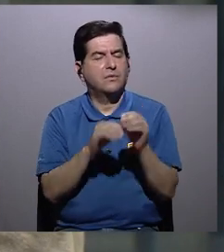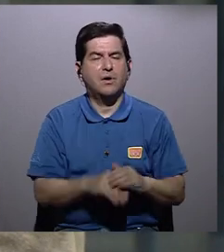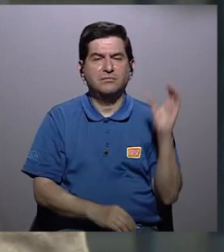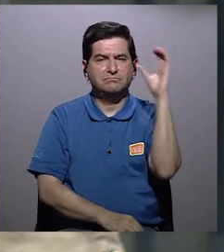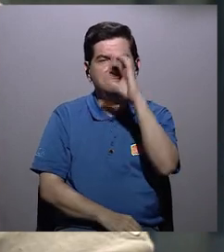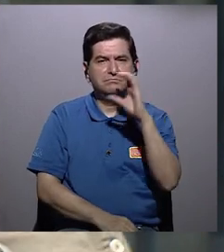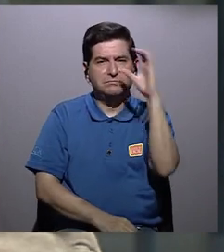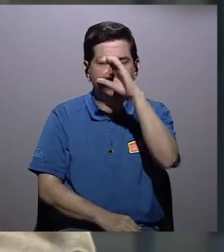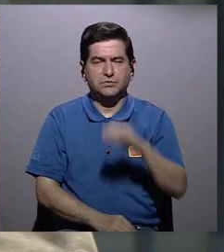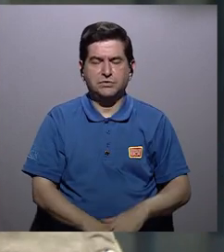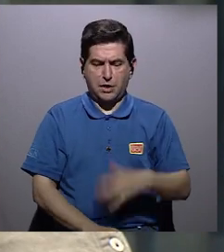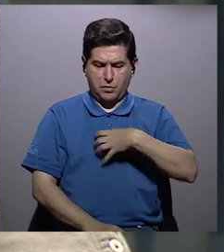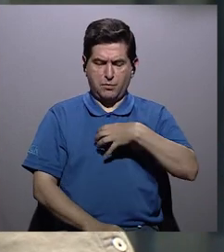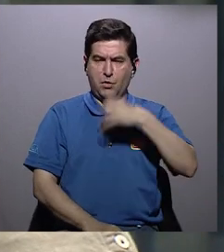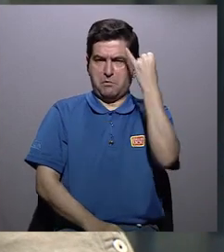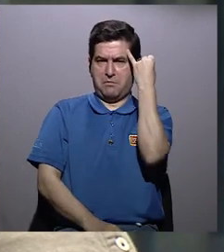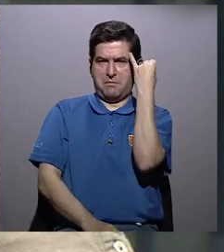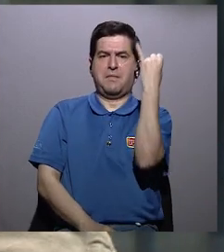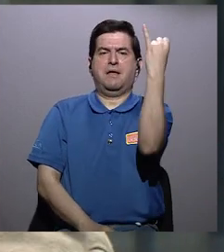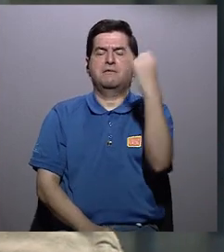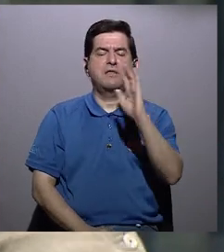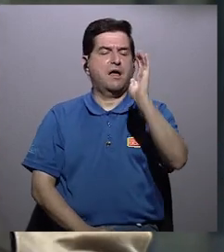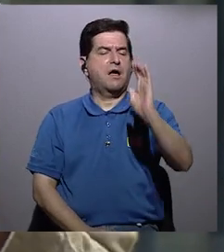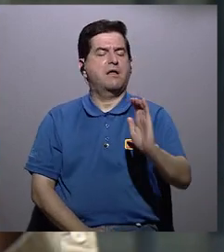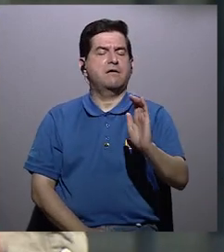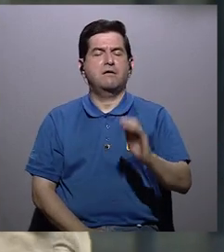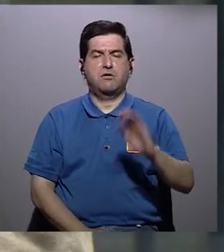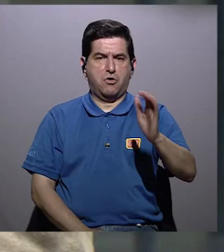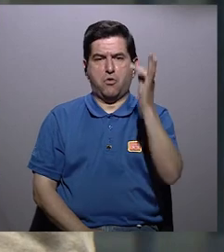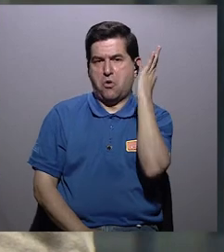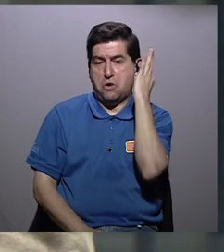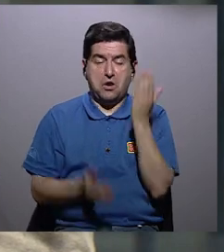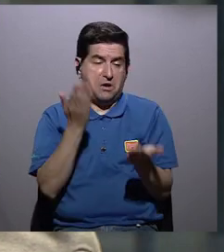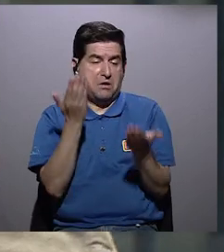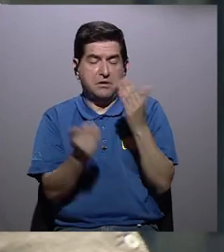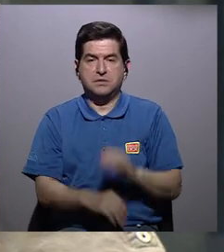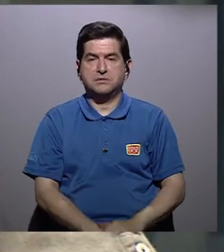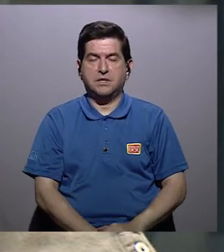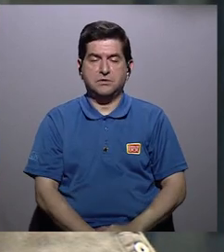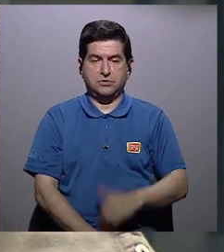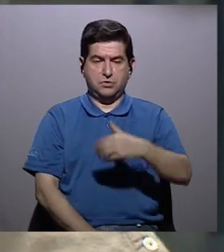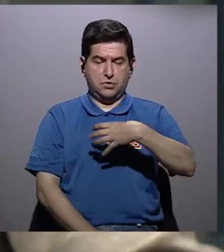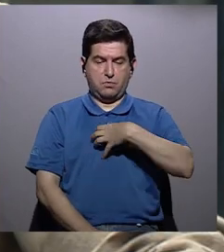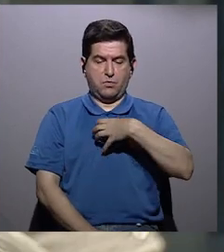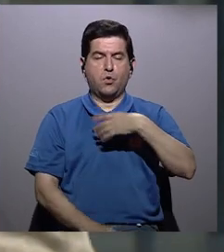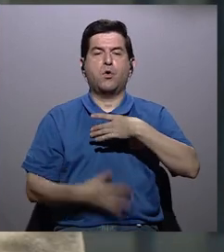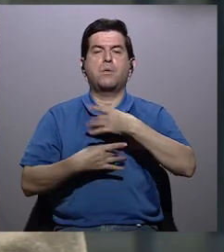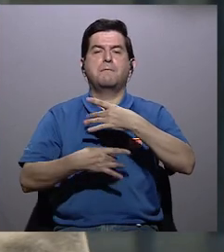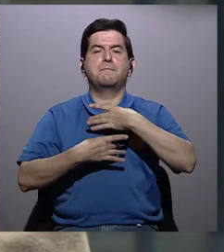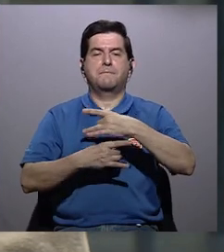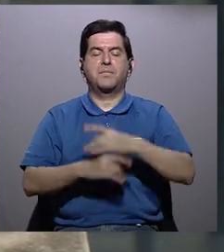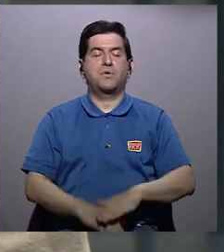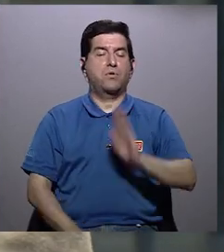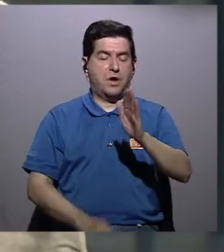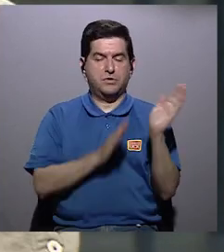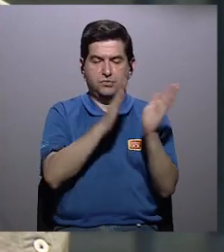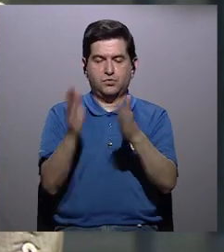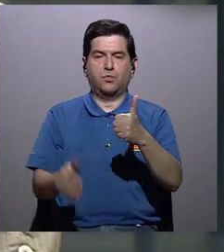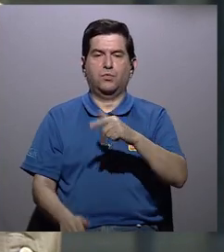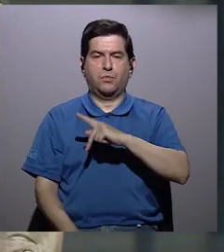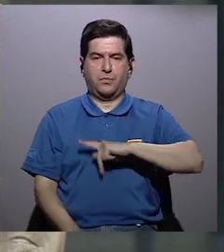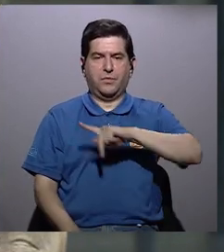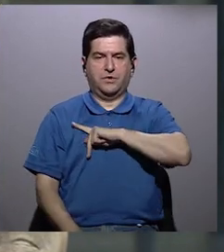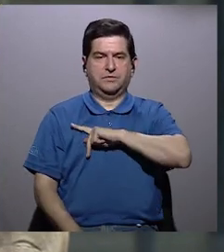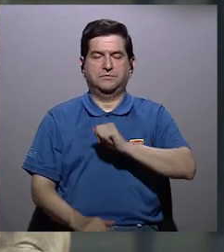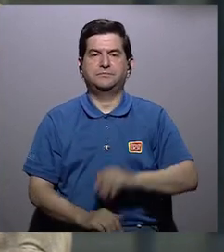la búsqueda por propia iniciativa del niño o niña por sus propios intereses y en su propia formación.